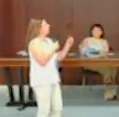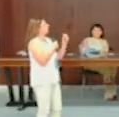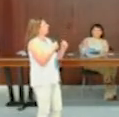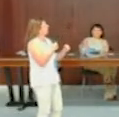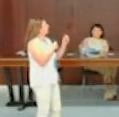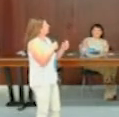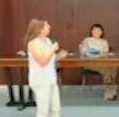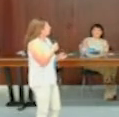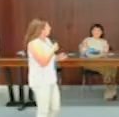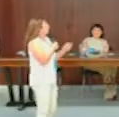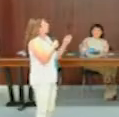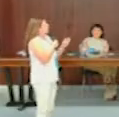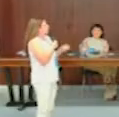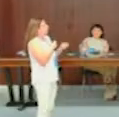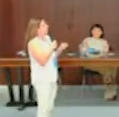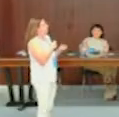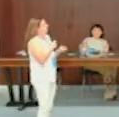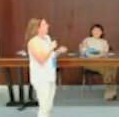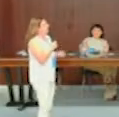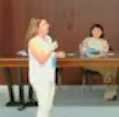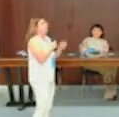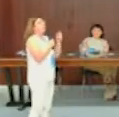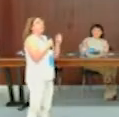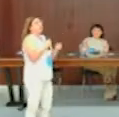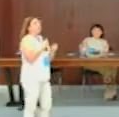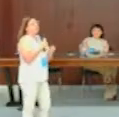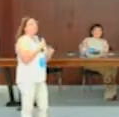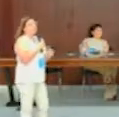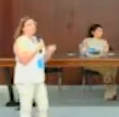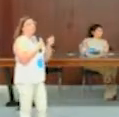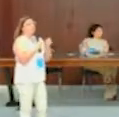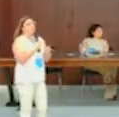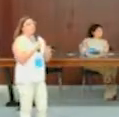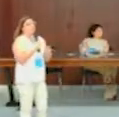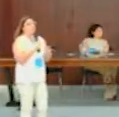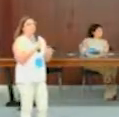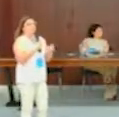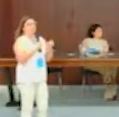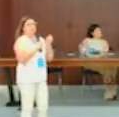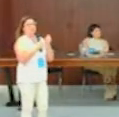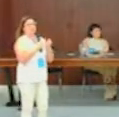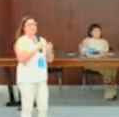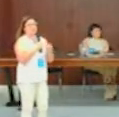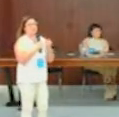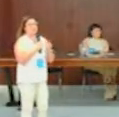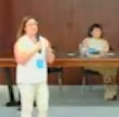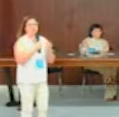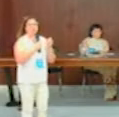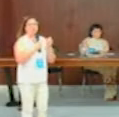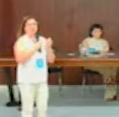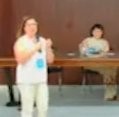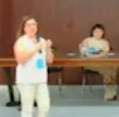anotando y luego anotar todo en la historia clínica. Acordarse que las anotaciones, las fichas